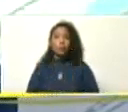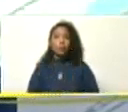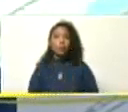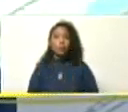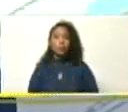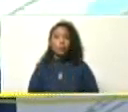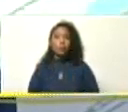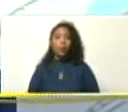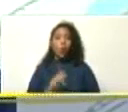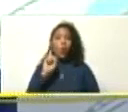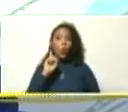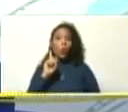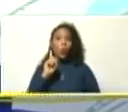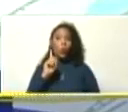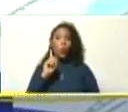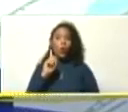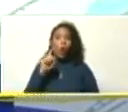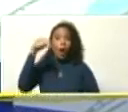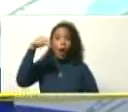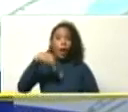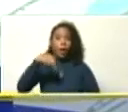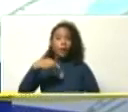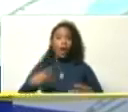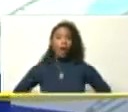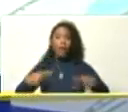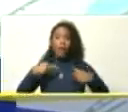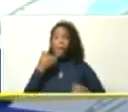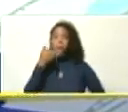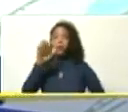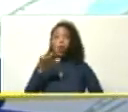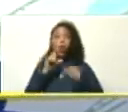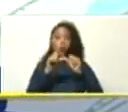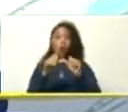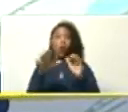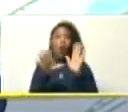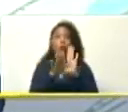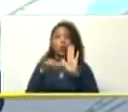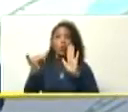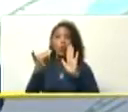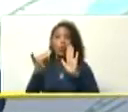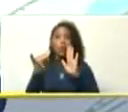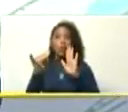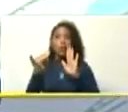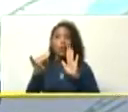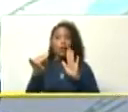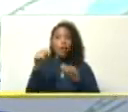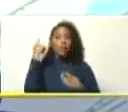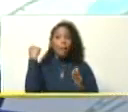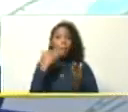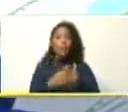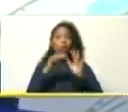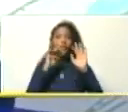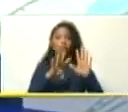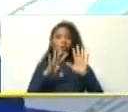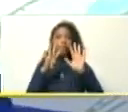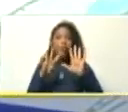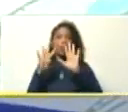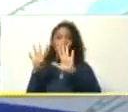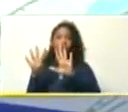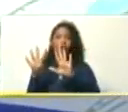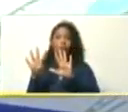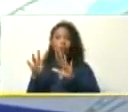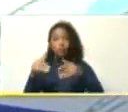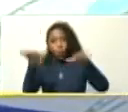Uno en esta vida y en la próxima seguirá siendo constituyente de 1999, Naguará,